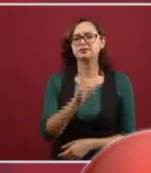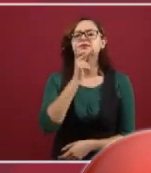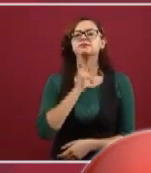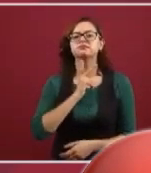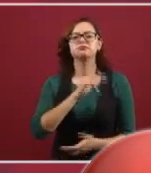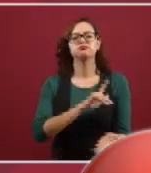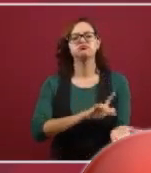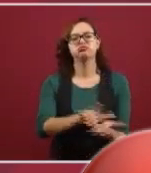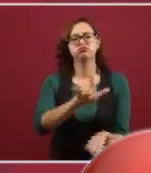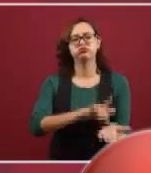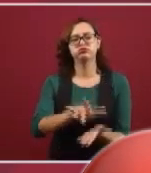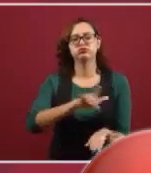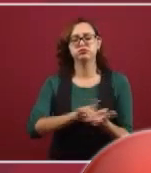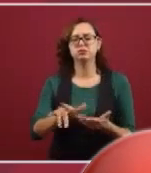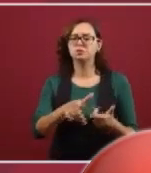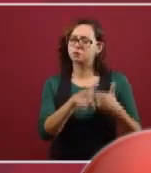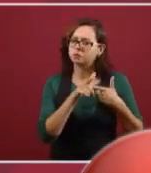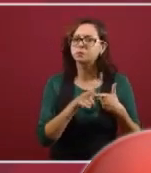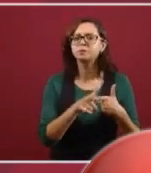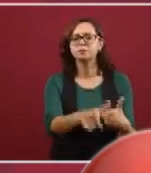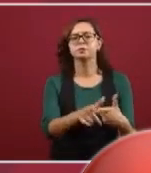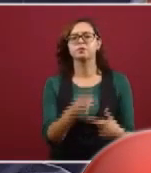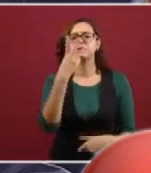en los primeros 3 años de gobierno